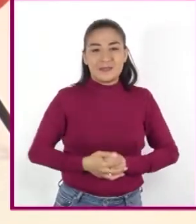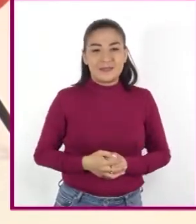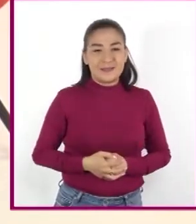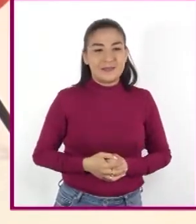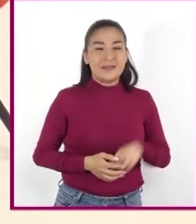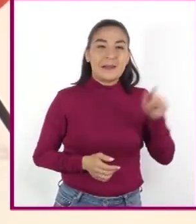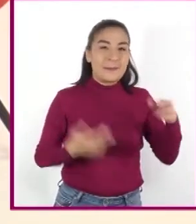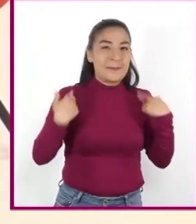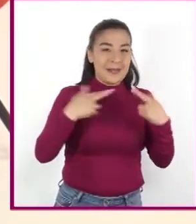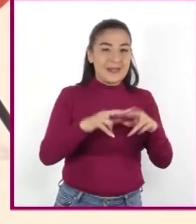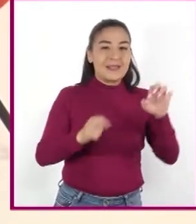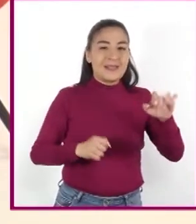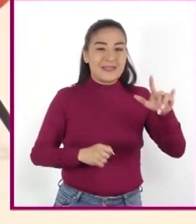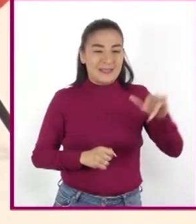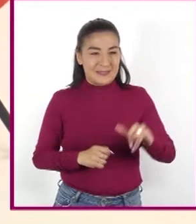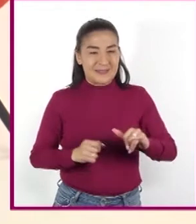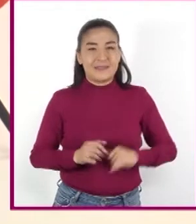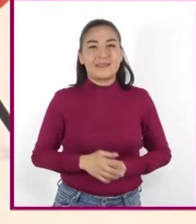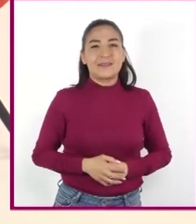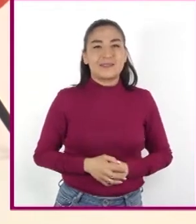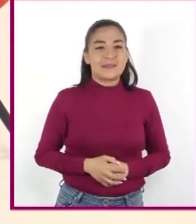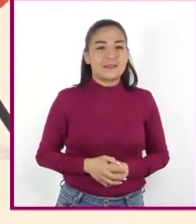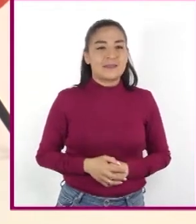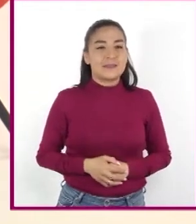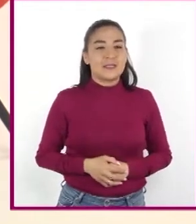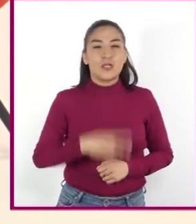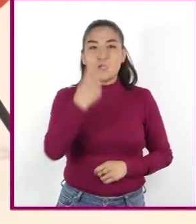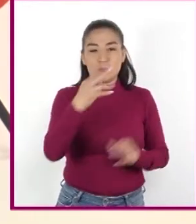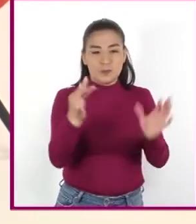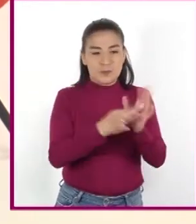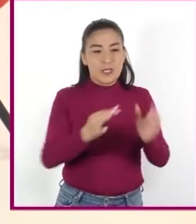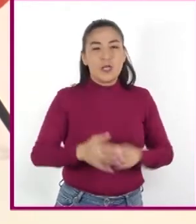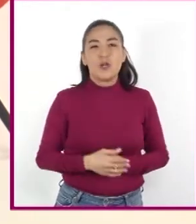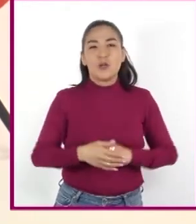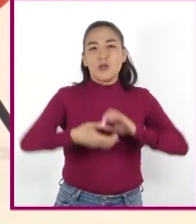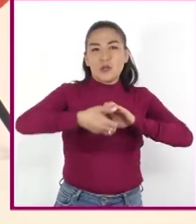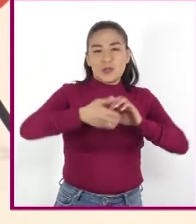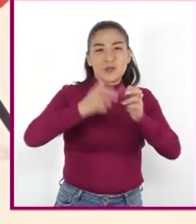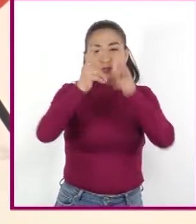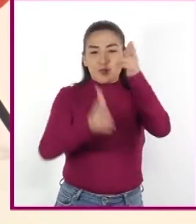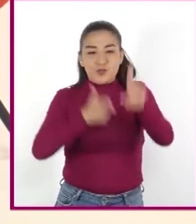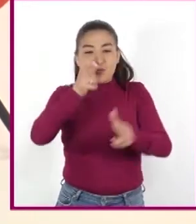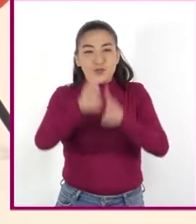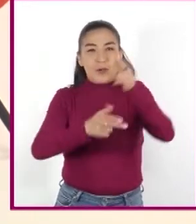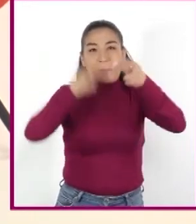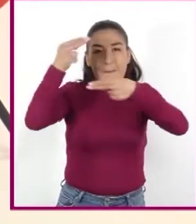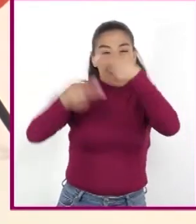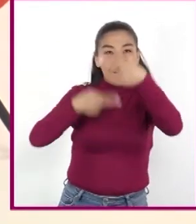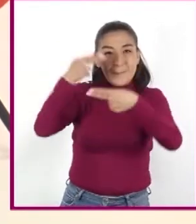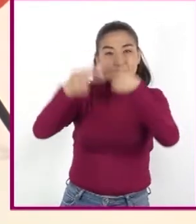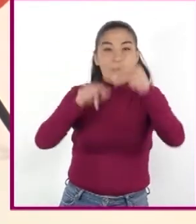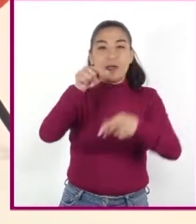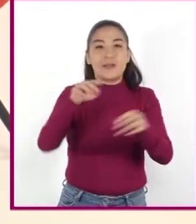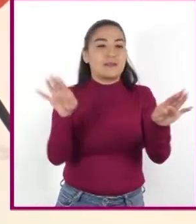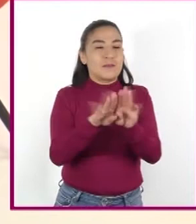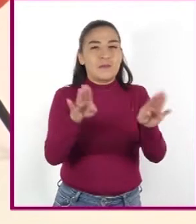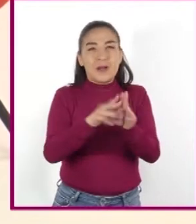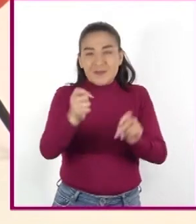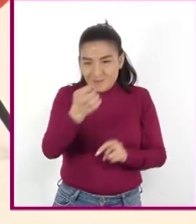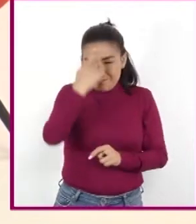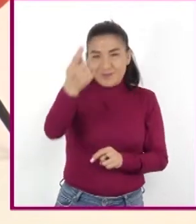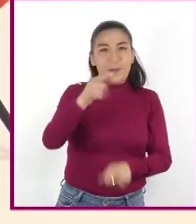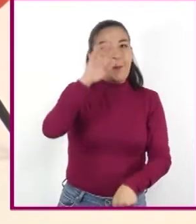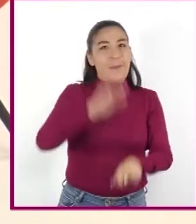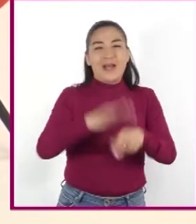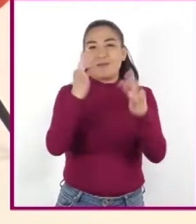Maestra Eli. Por 2 puntos, la locomotora de vapor, y se considera uno de los inventos más importantes de la